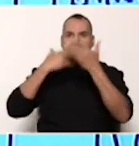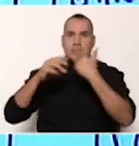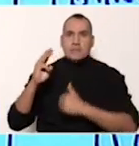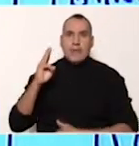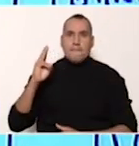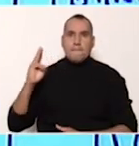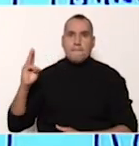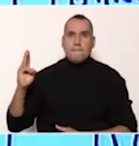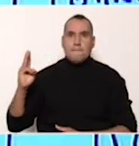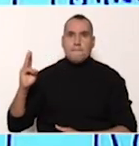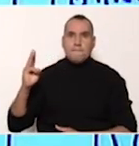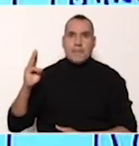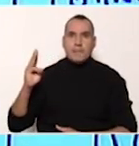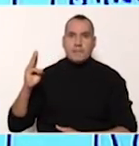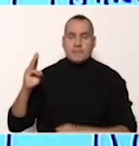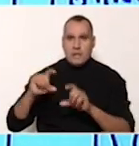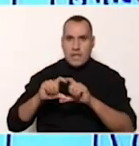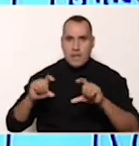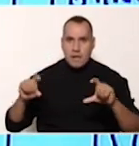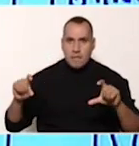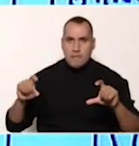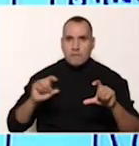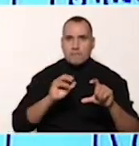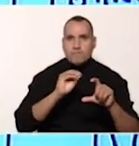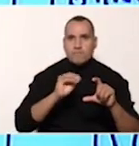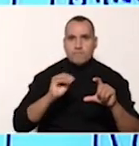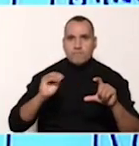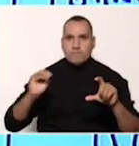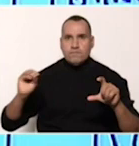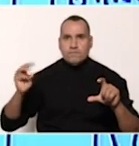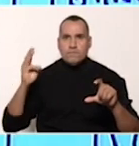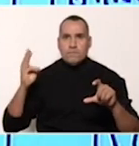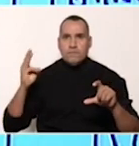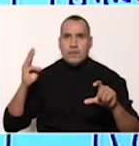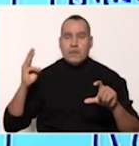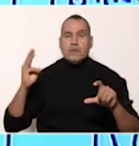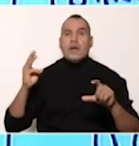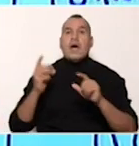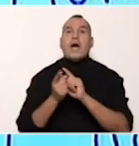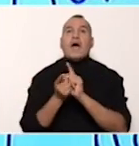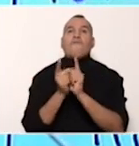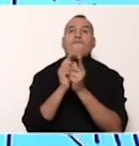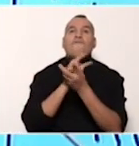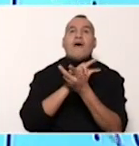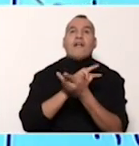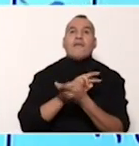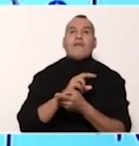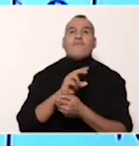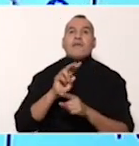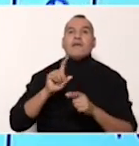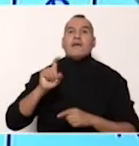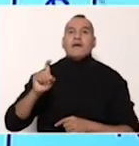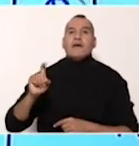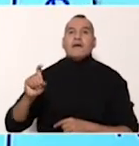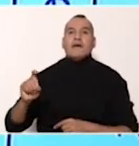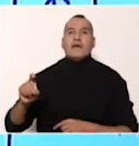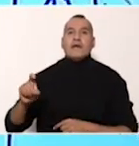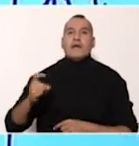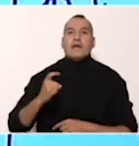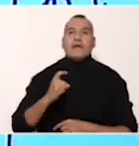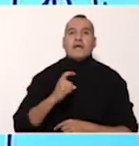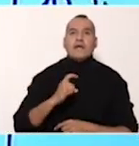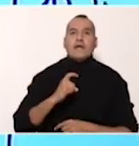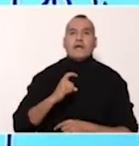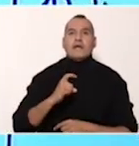p, donde la variable que voy a conseguir en el polinomio es la variable x. 3x más 3